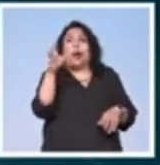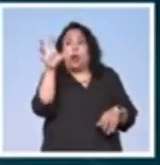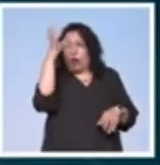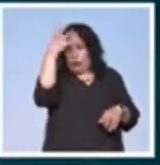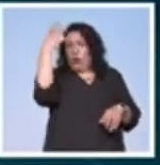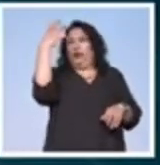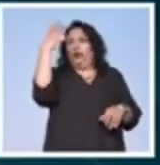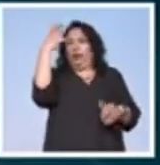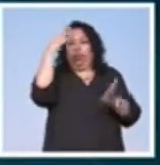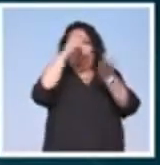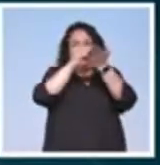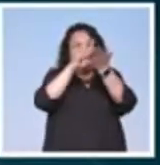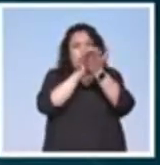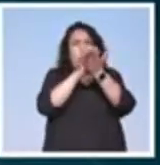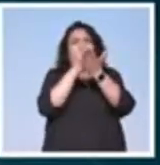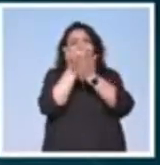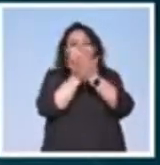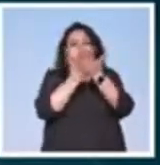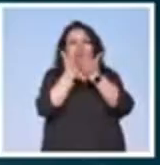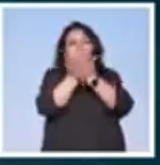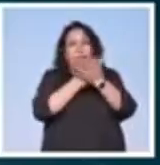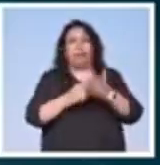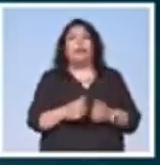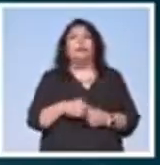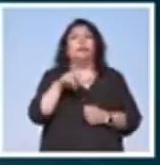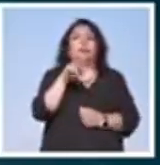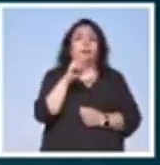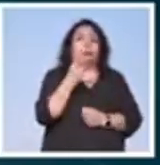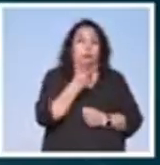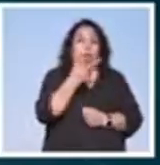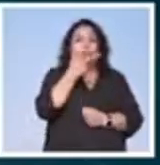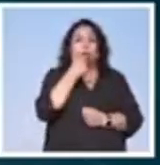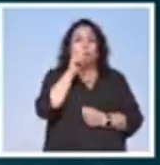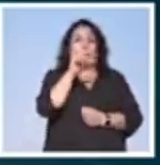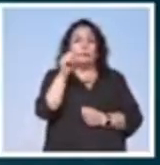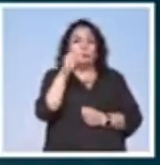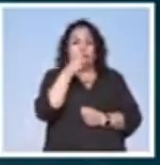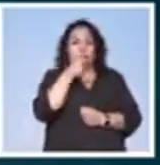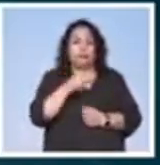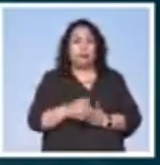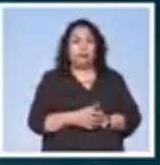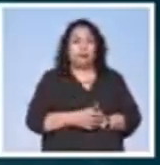ese pensamiento y empezar a hacer capas de eso. Noticias 22, Alberto Aranda.